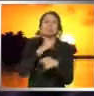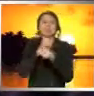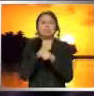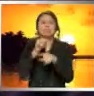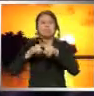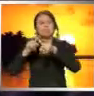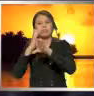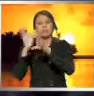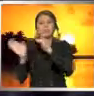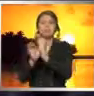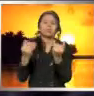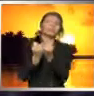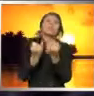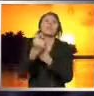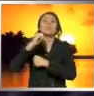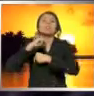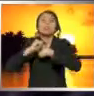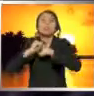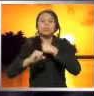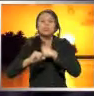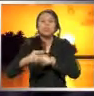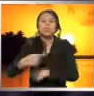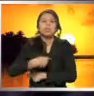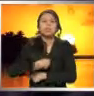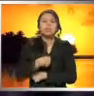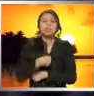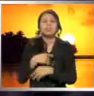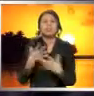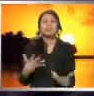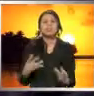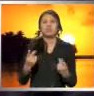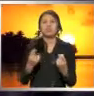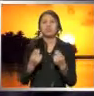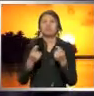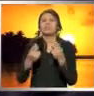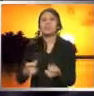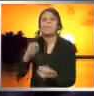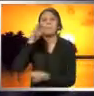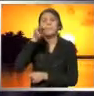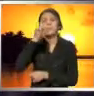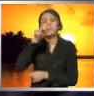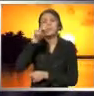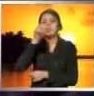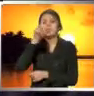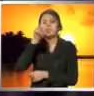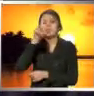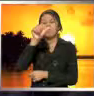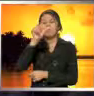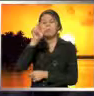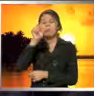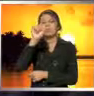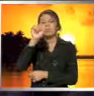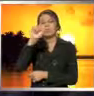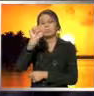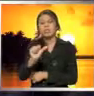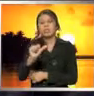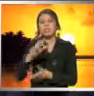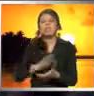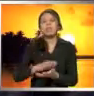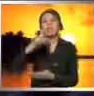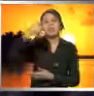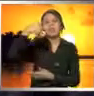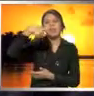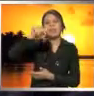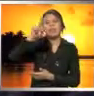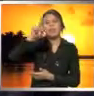con una cirugía que me provocó muy rápidamente la menopausia, y entonces que se llama menopausia